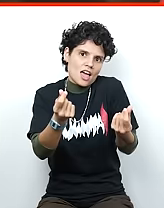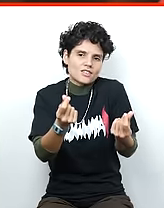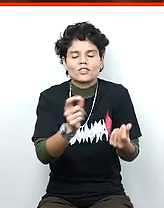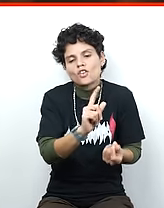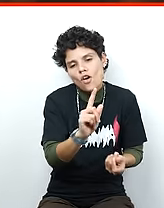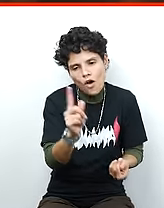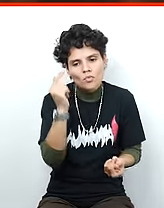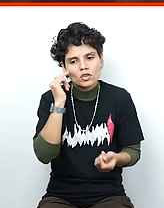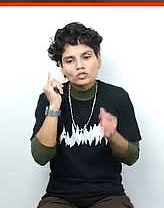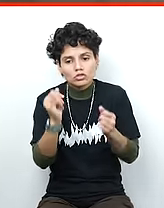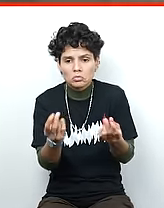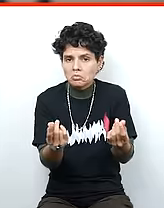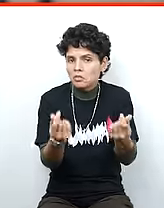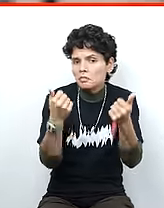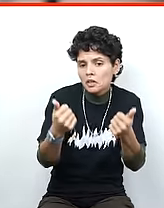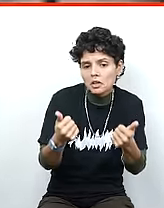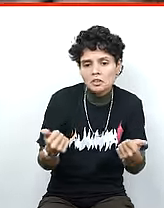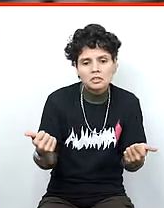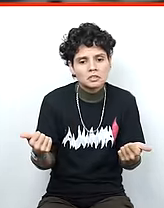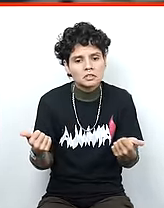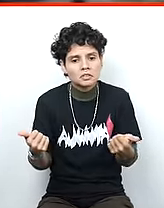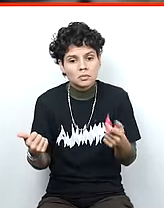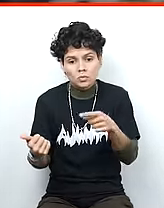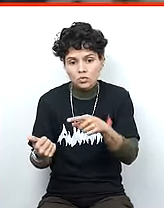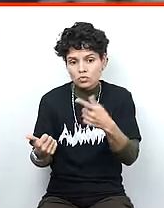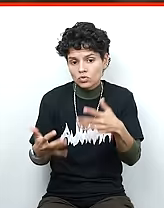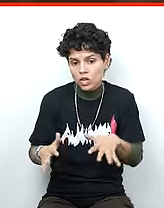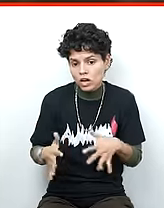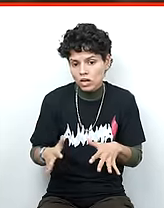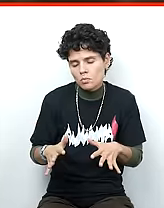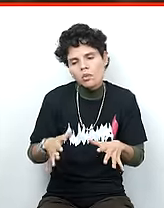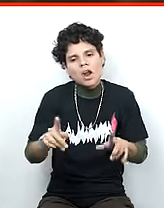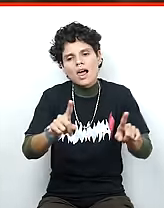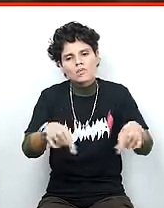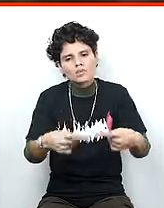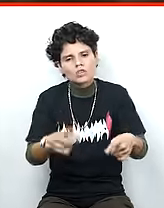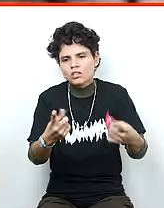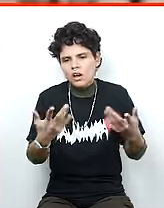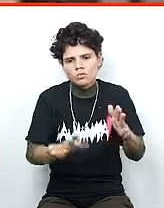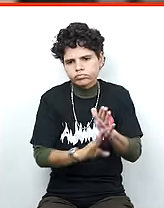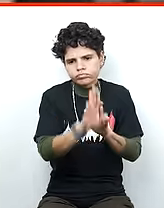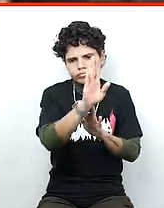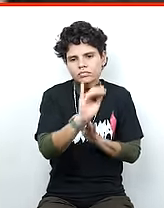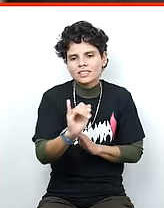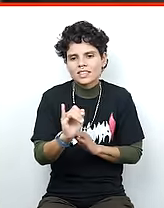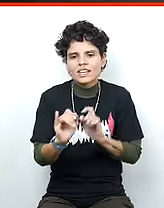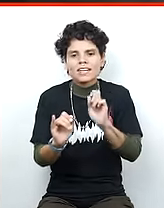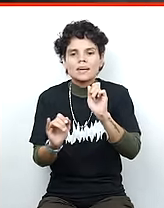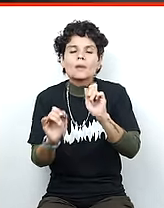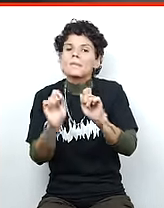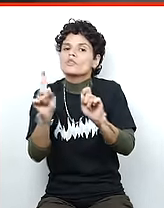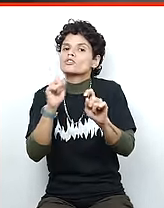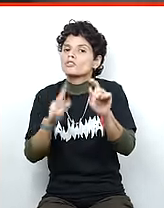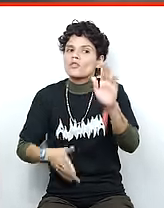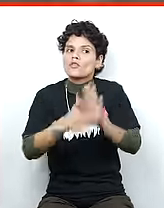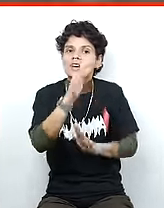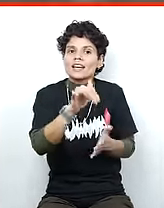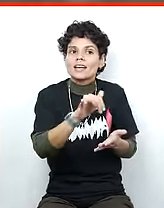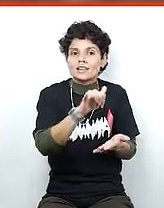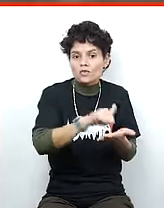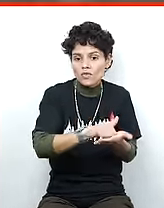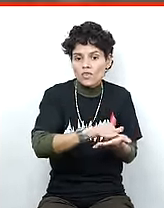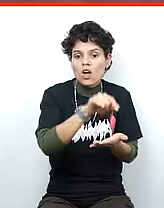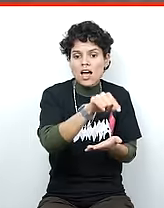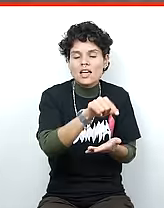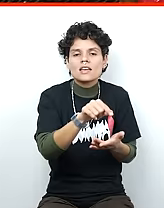le dijiste voy a volver a los 25? A los 25, millonario. ¿Ya saliste como con la mente en la música o no? No, pues sí, yo empecé, ya me atreví a cantar allá, pues. Allá me